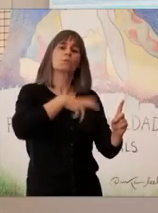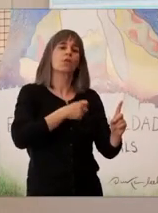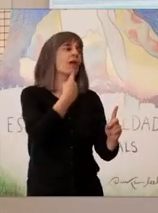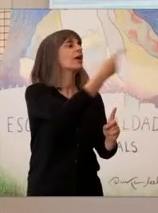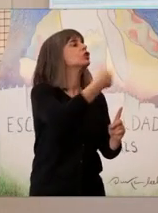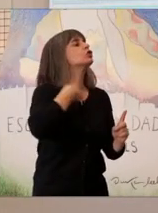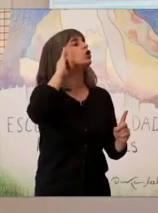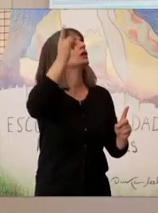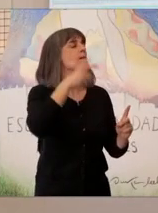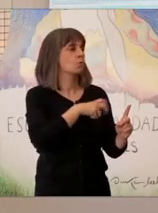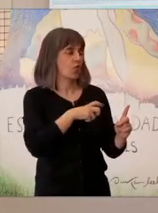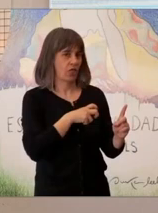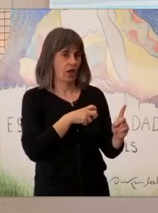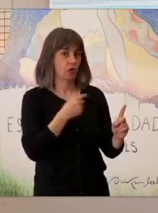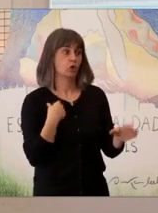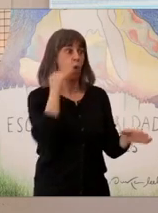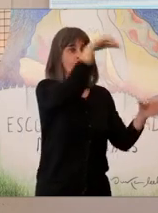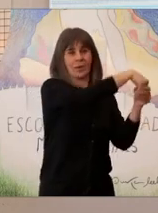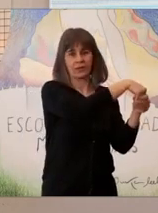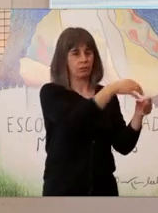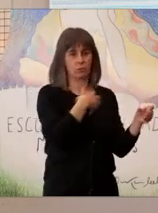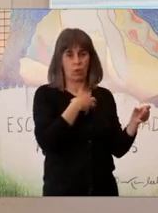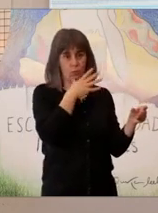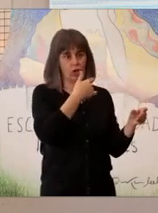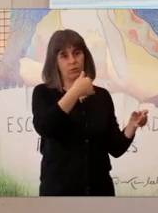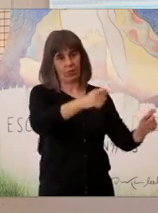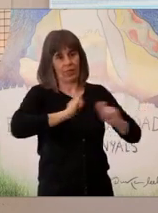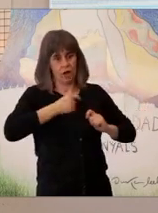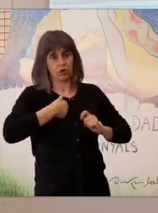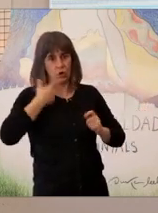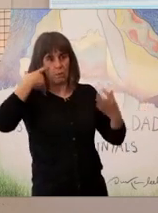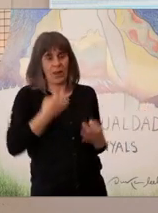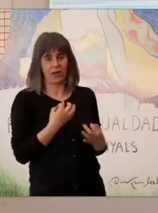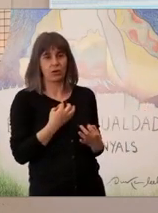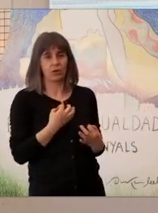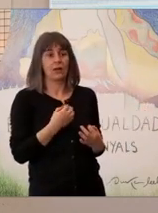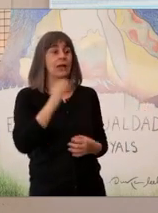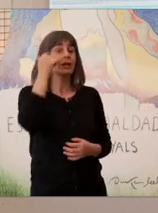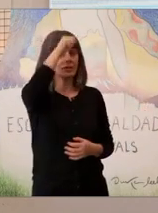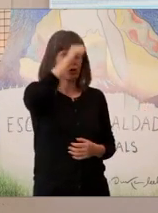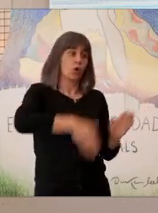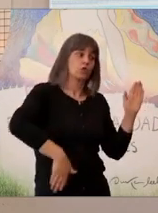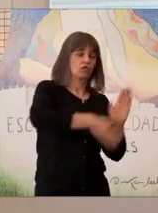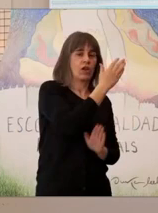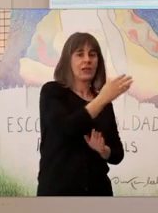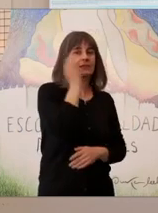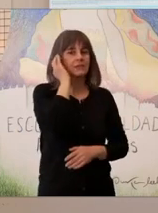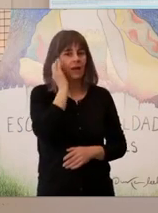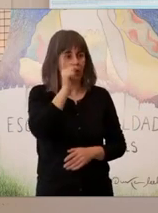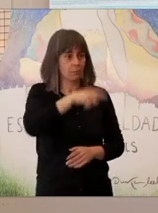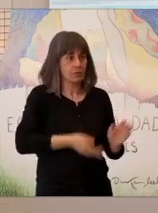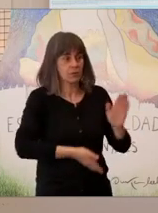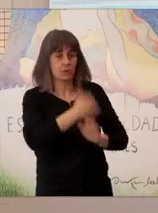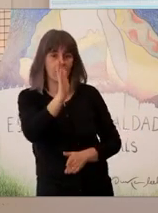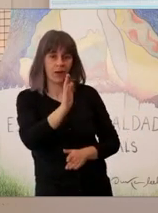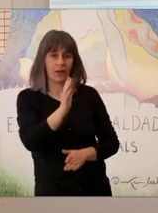podía meter ahí porque corría graves riesgos yo. El chico salió corriendo, la chica salió corriendo por su sitio, yo tenía un tribunal de jurado ese día